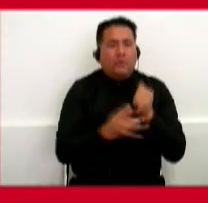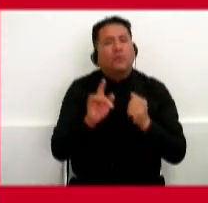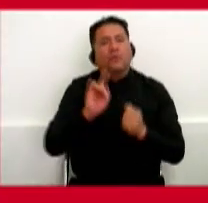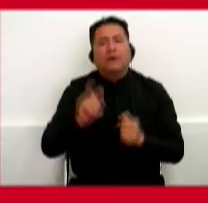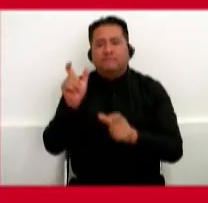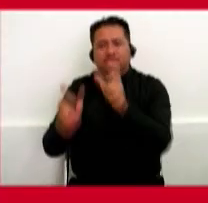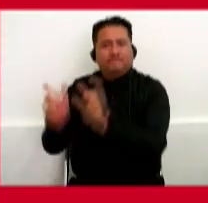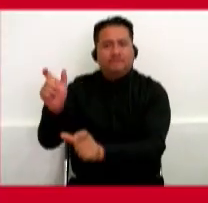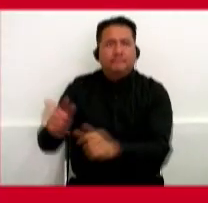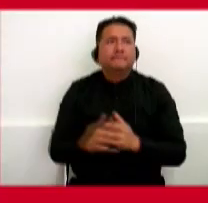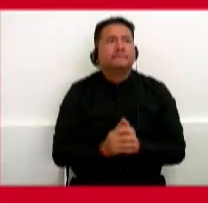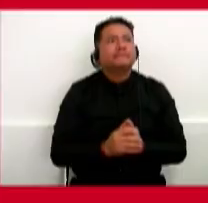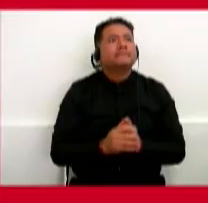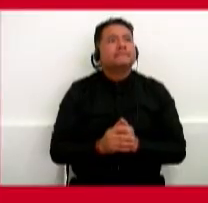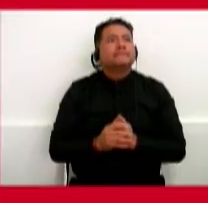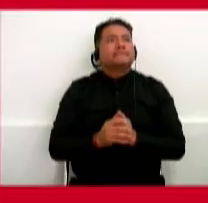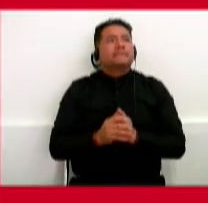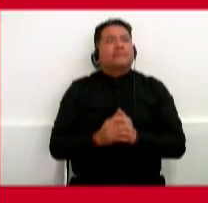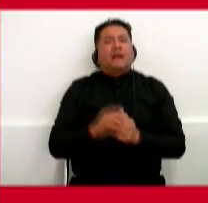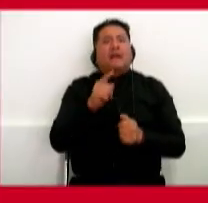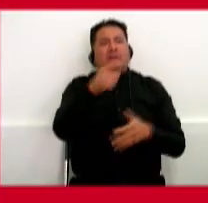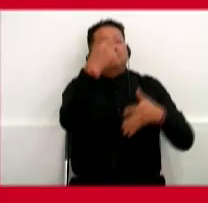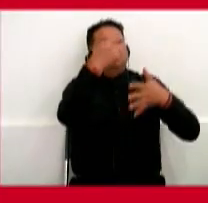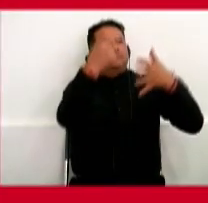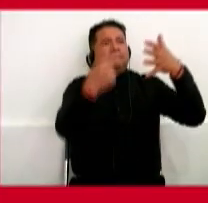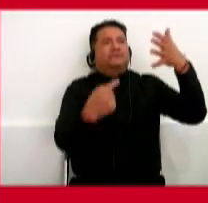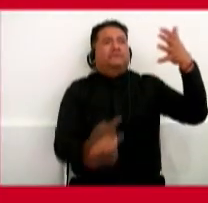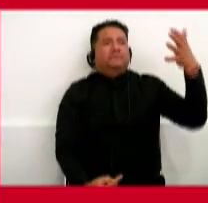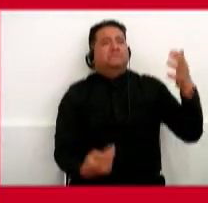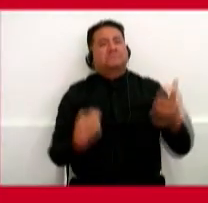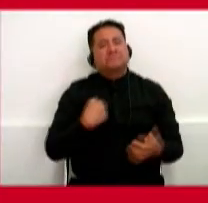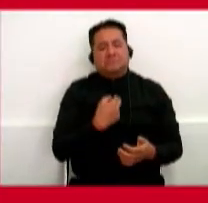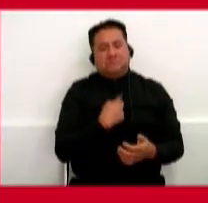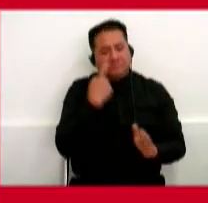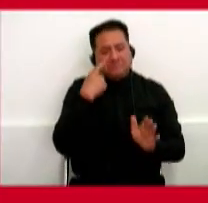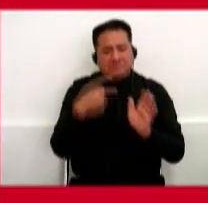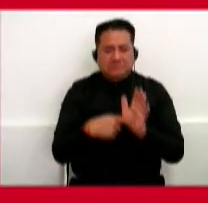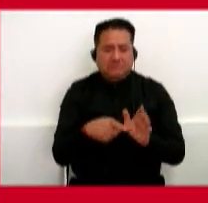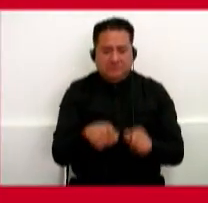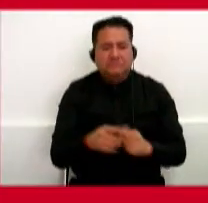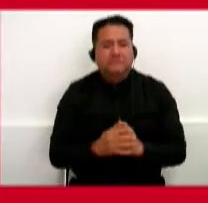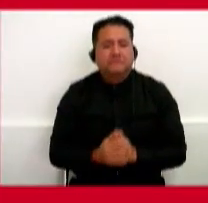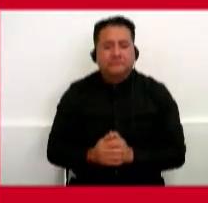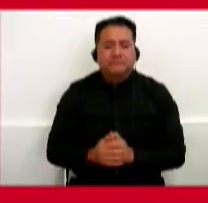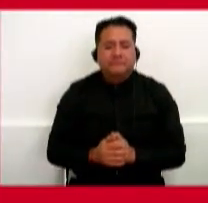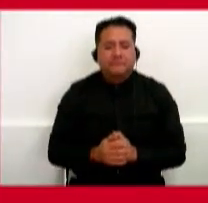Bueno, estos son los tópicos que vamos a tocar para ver qué van a esperar en esta sesión.